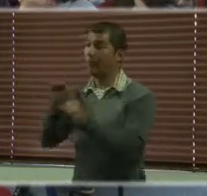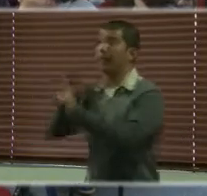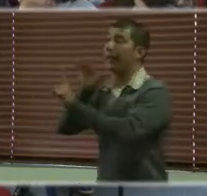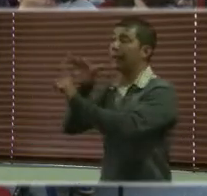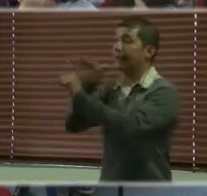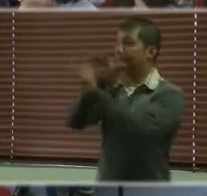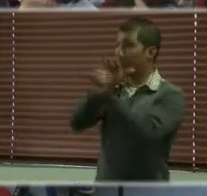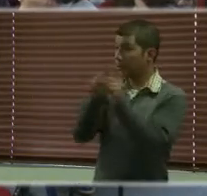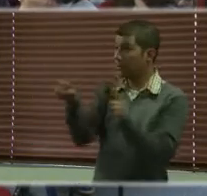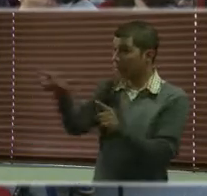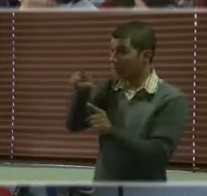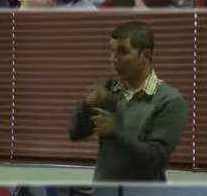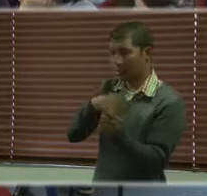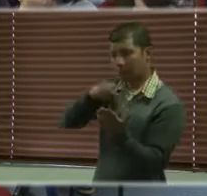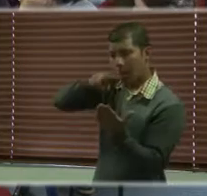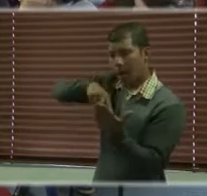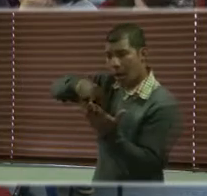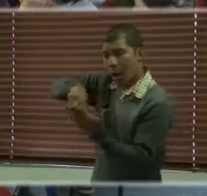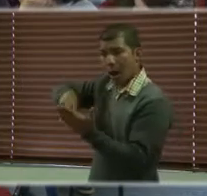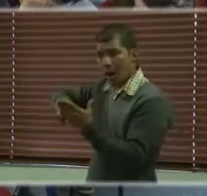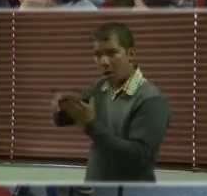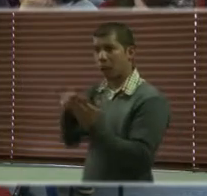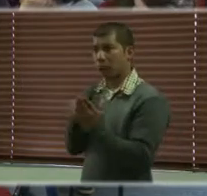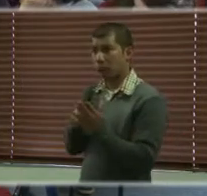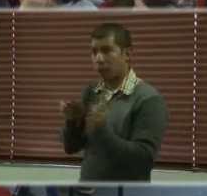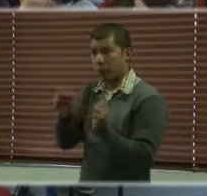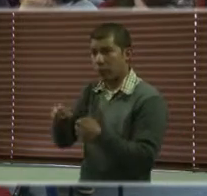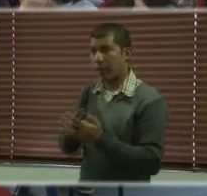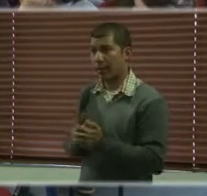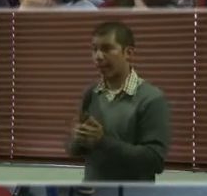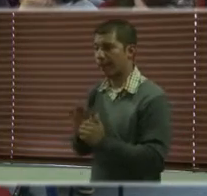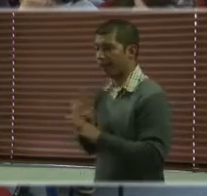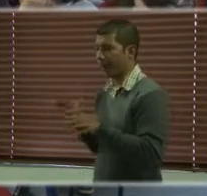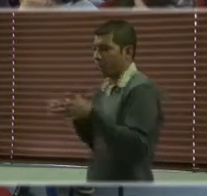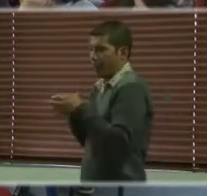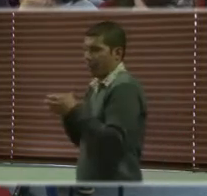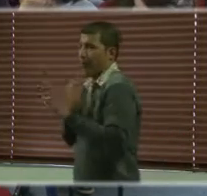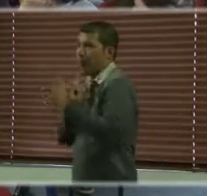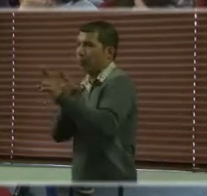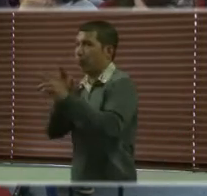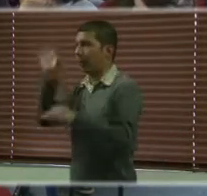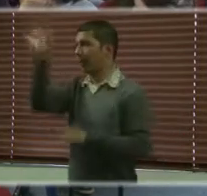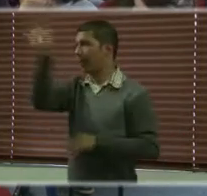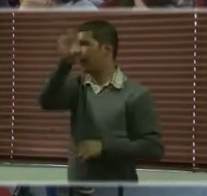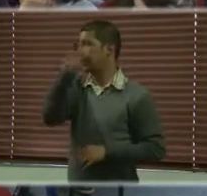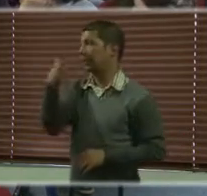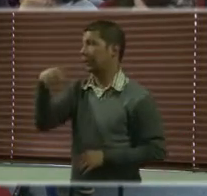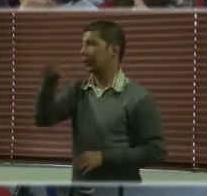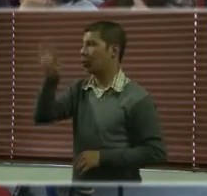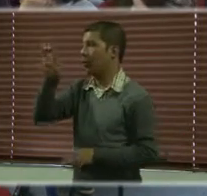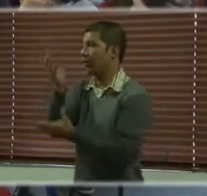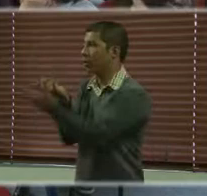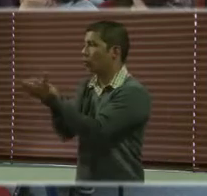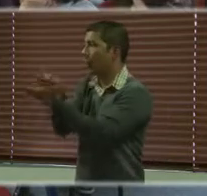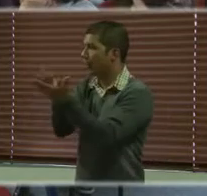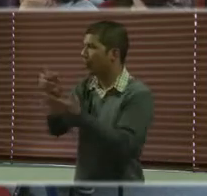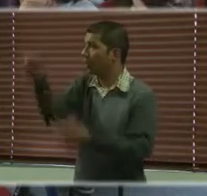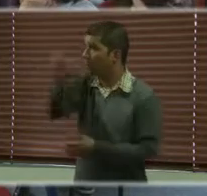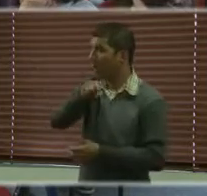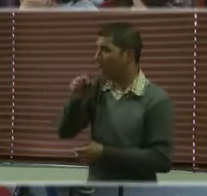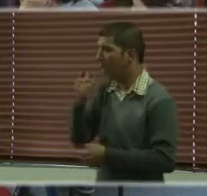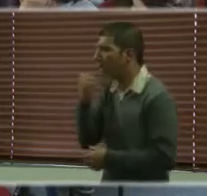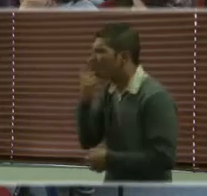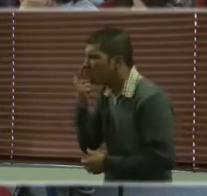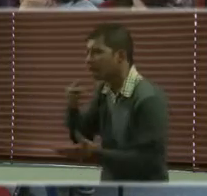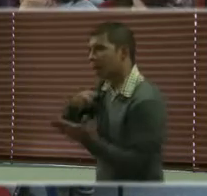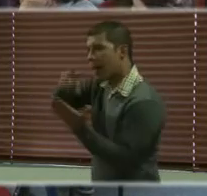pueden ir leyendo verdad en la medida de lo posible las conclusiones finales que el comité ya adoptó a esos diecinueve países y ver verdad porque es